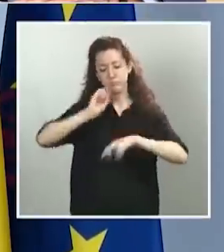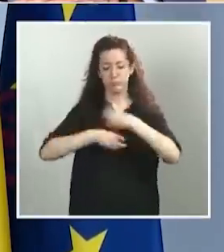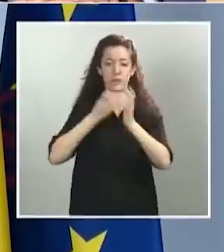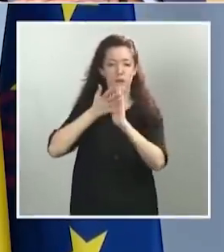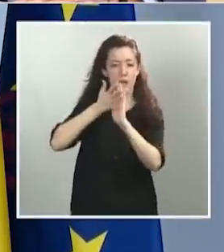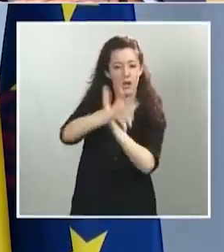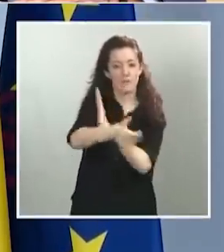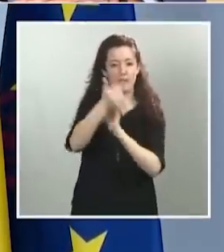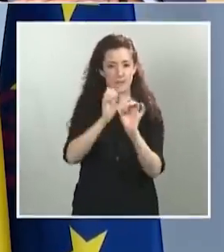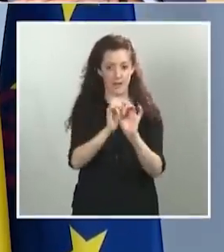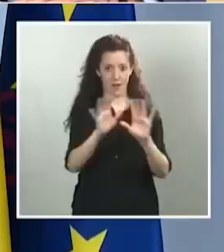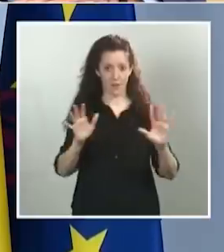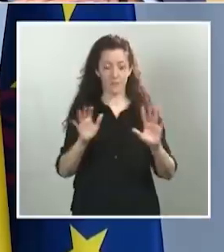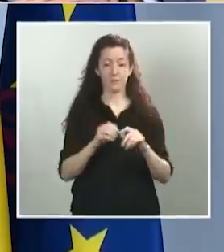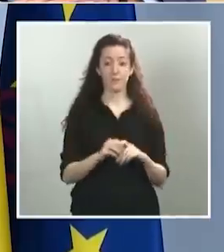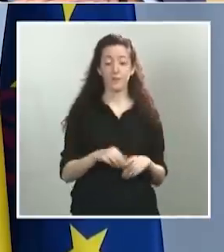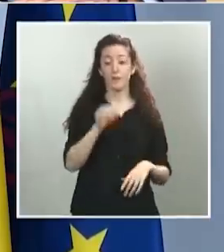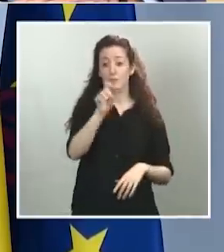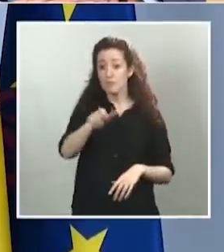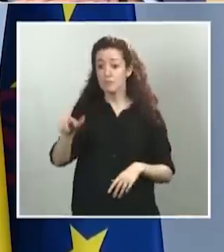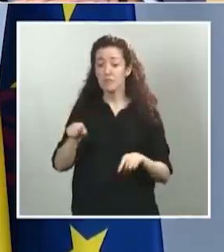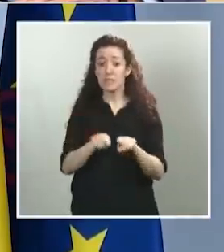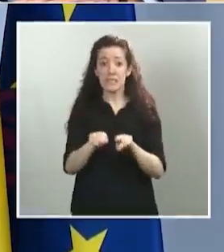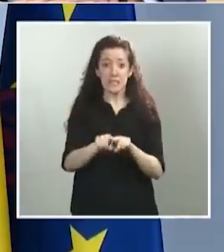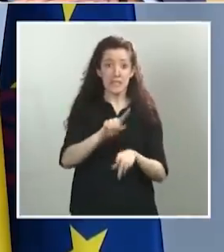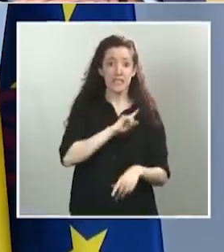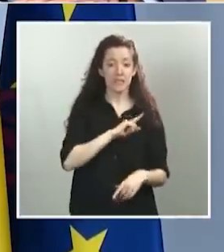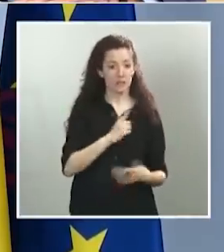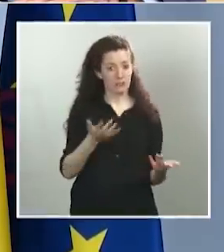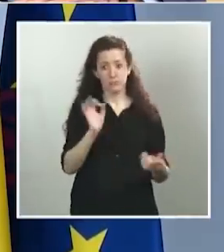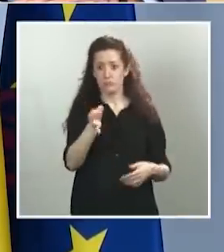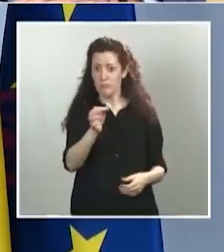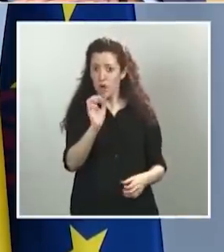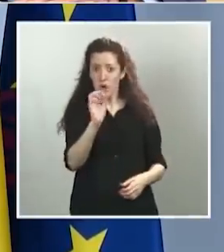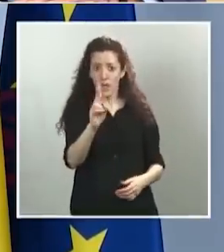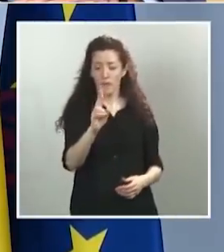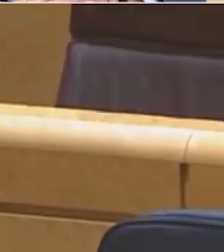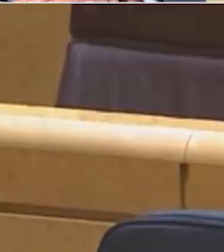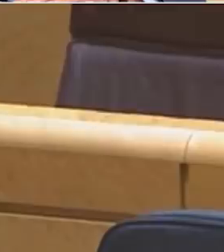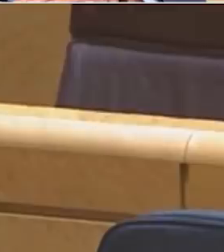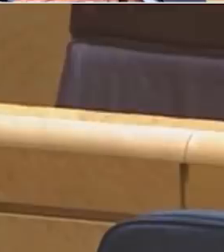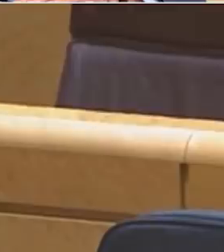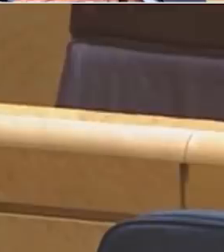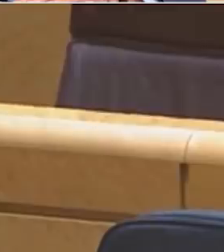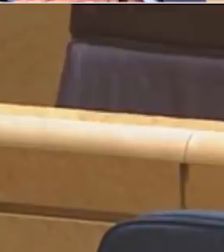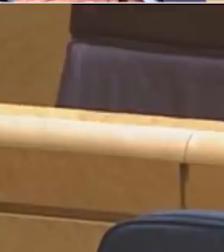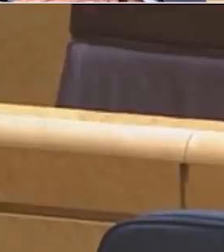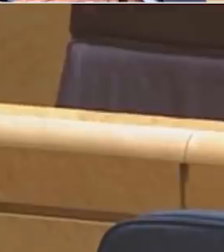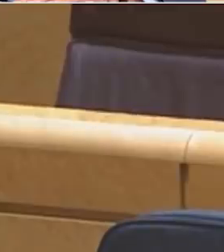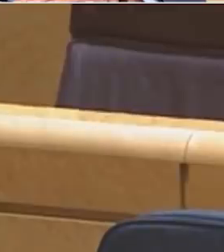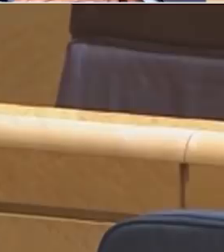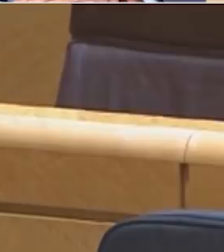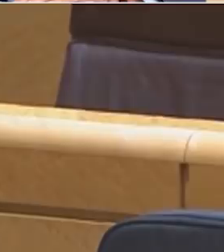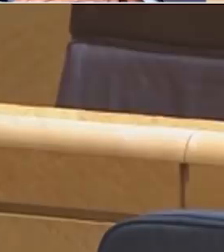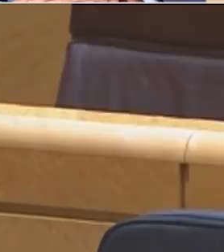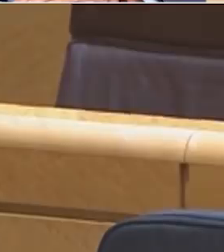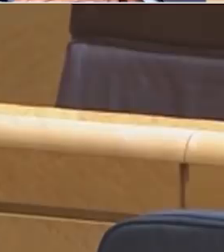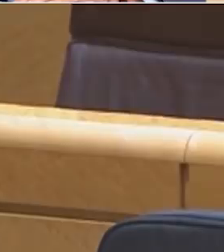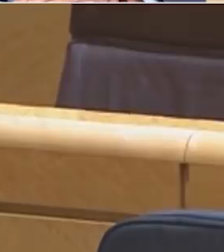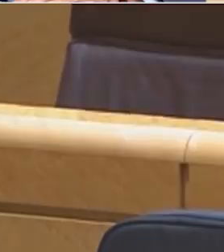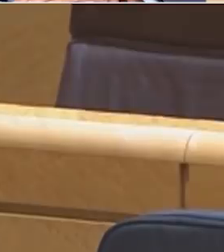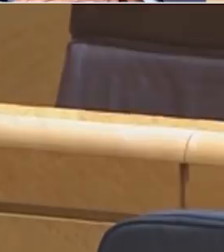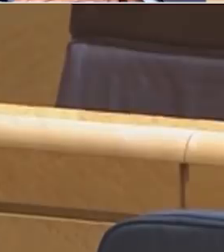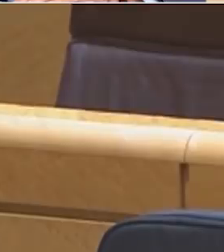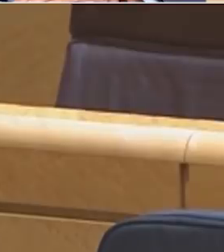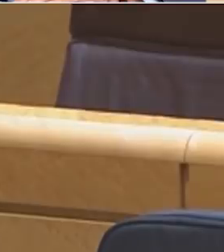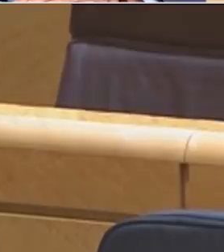Unidos, que como bien decías al inicio, pues me toca defender pues con mucha honra y mucho sacrificio pues lo que puedo de